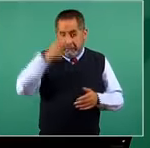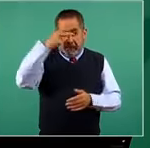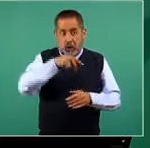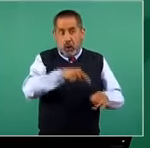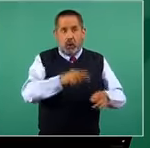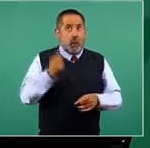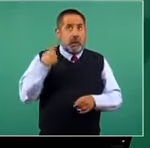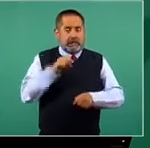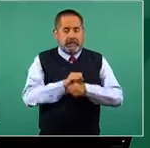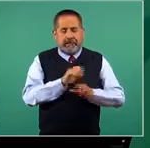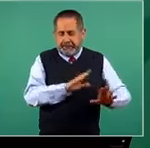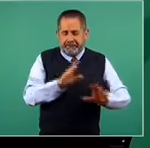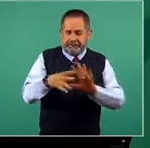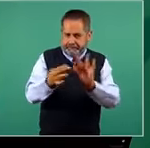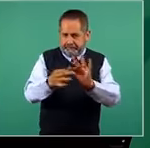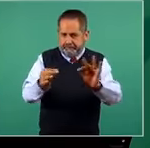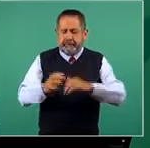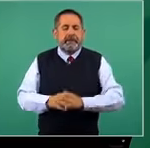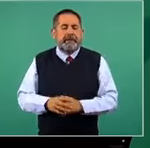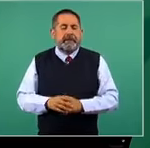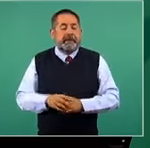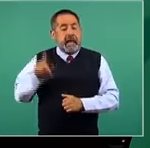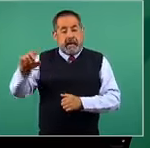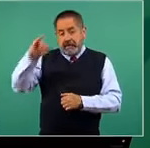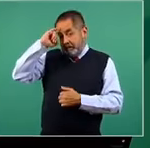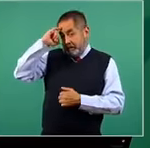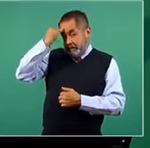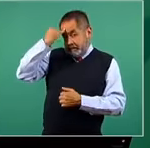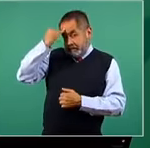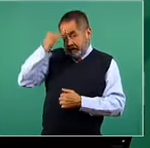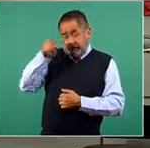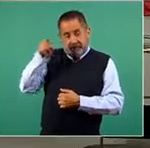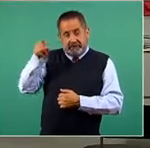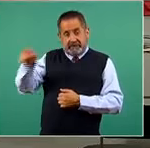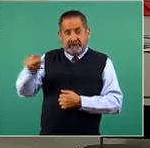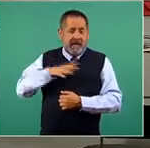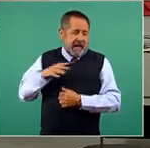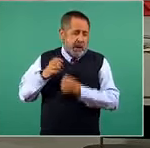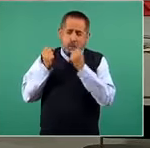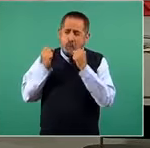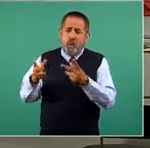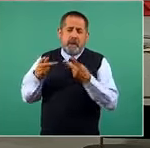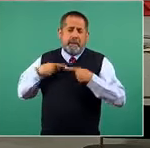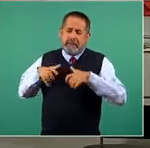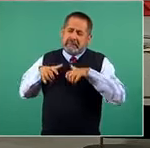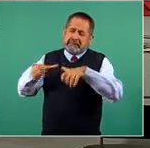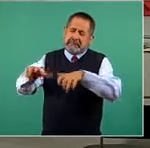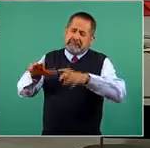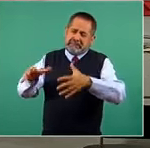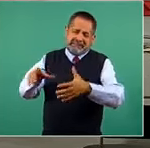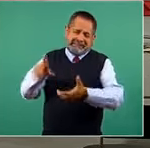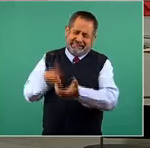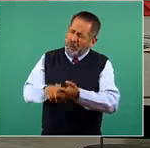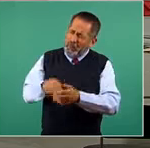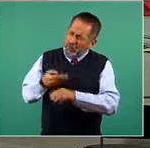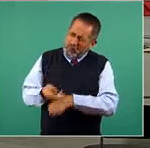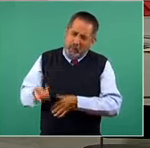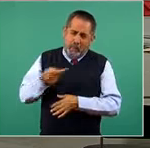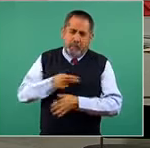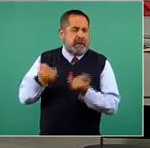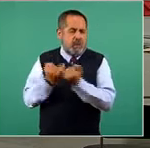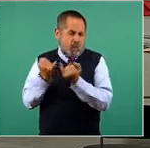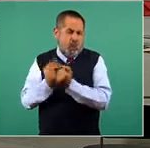México la semana pasada. En India hay amplios segmentos de la población que viven en condiciones de pobreza, igual